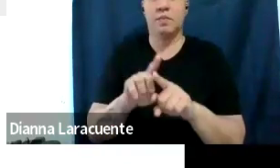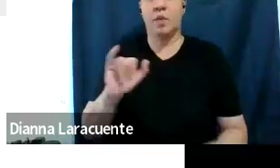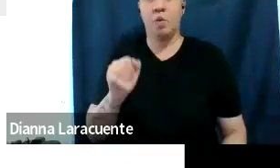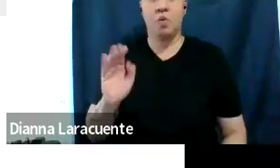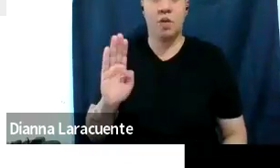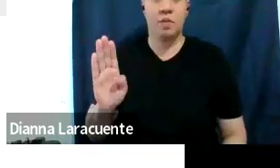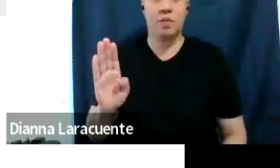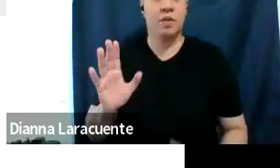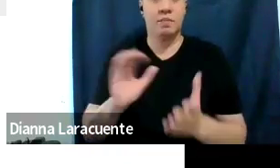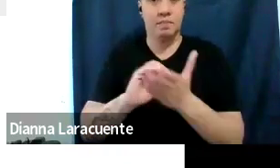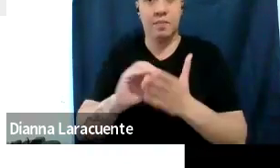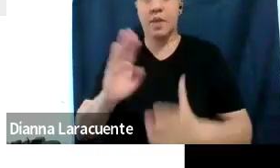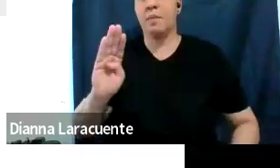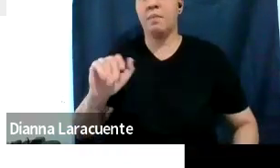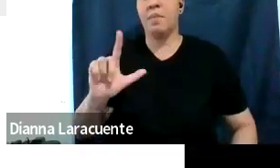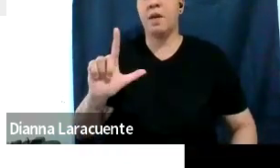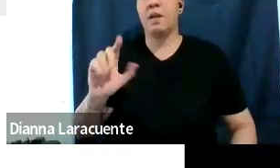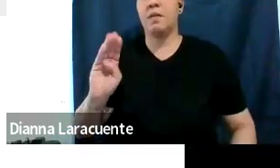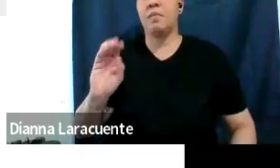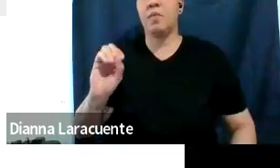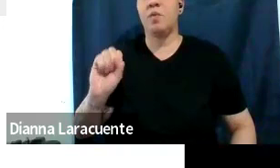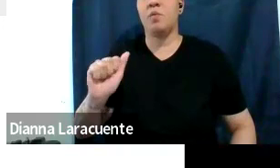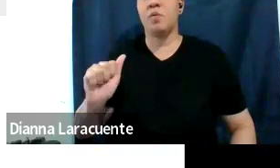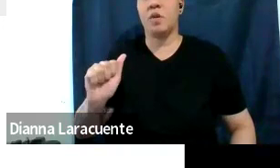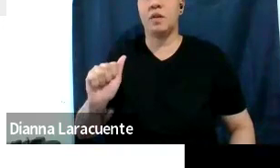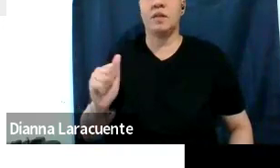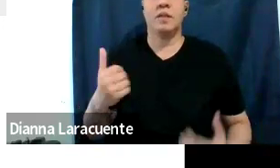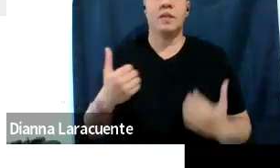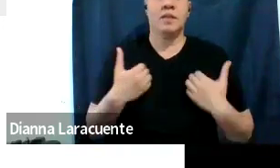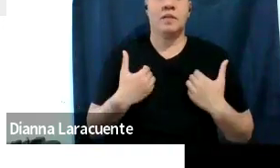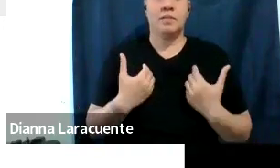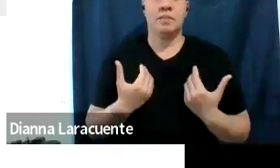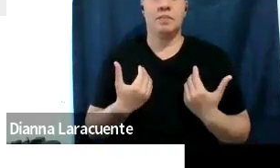que diga Barbosa, tenían otra